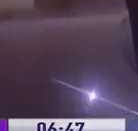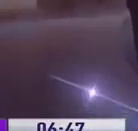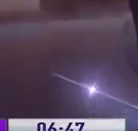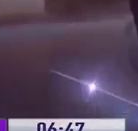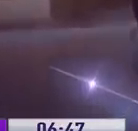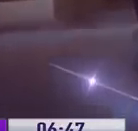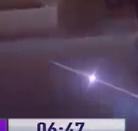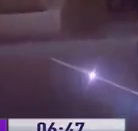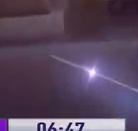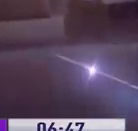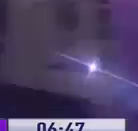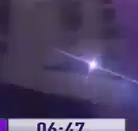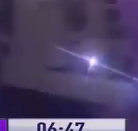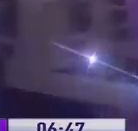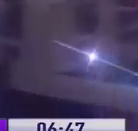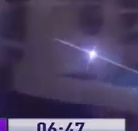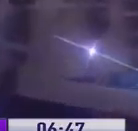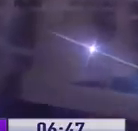Quito